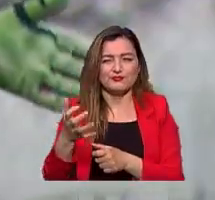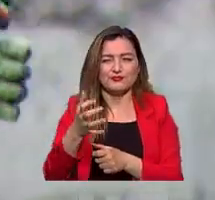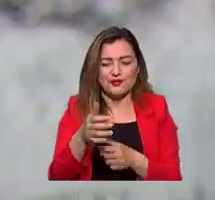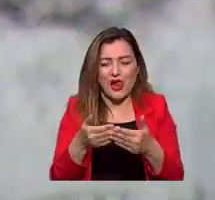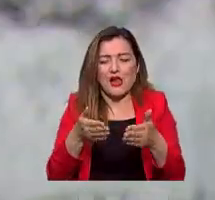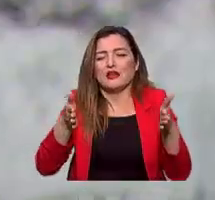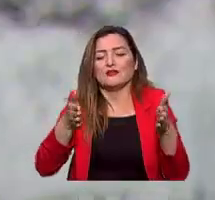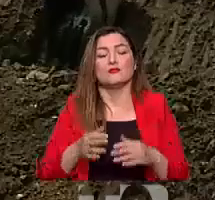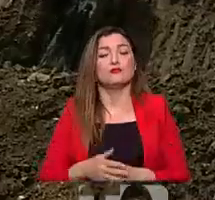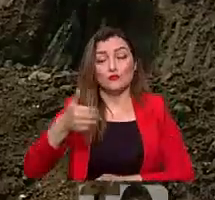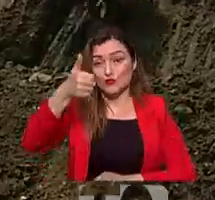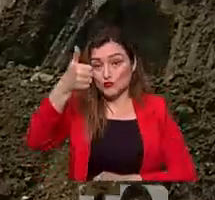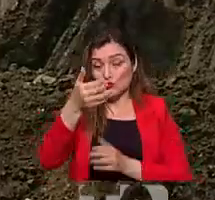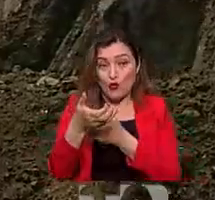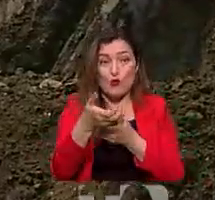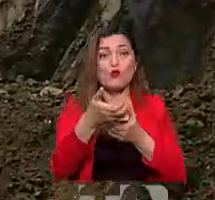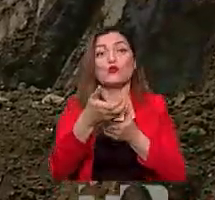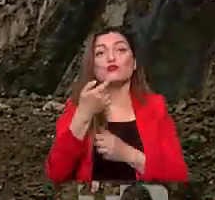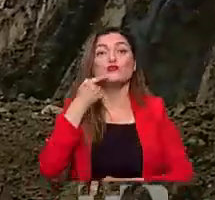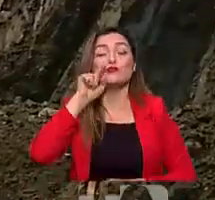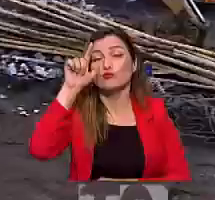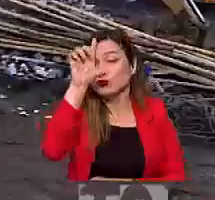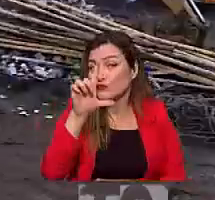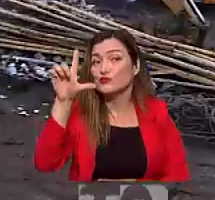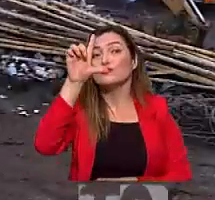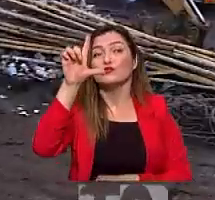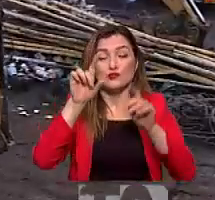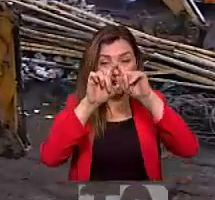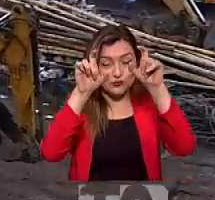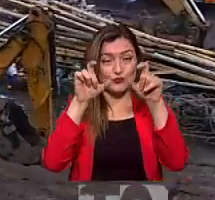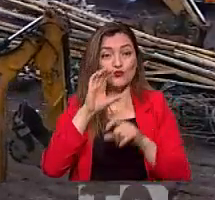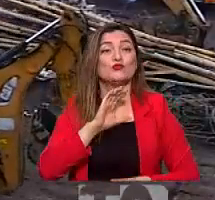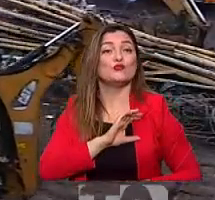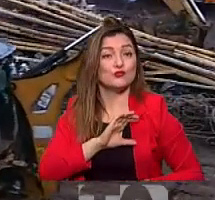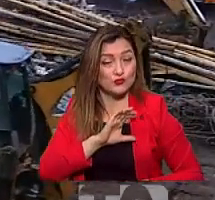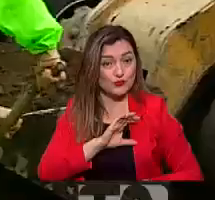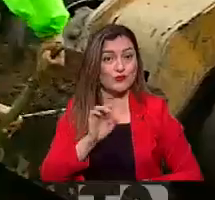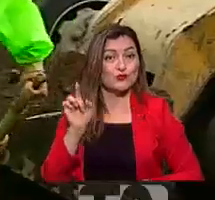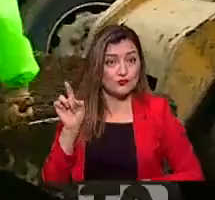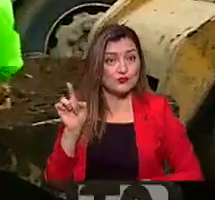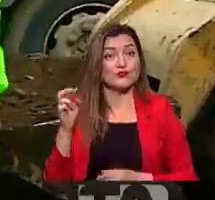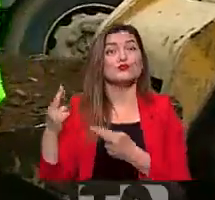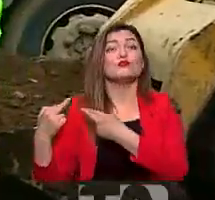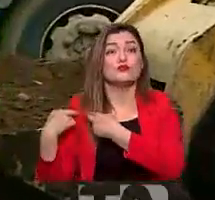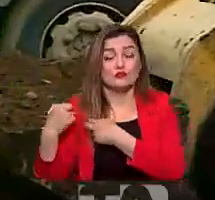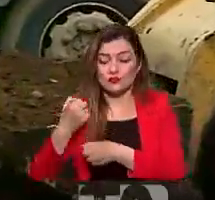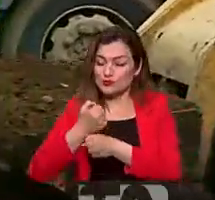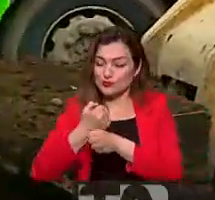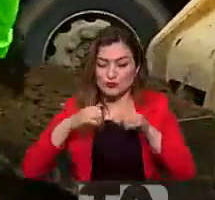los bomberos precisó que a partir de este lunes le corresponde a la empresa metropolitana de movilidad y obras públicas